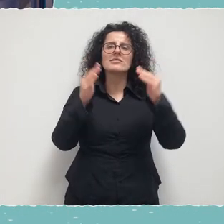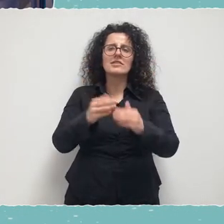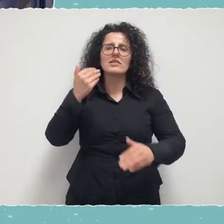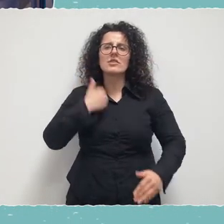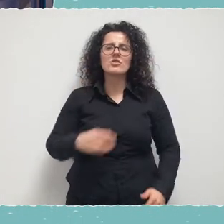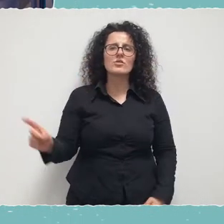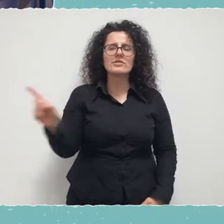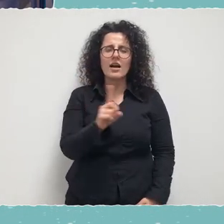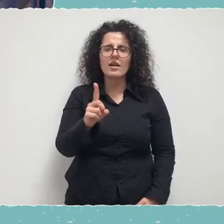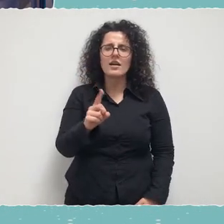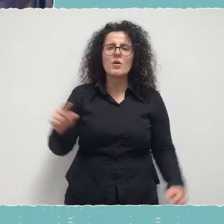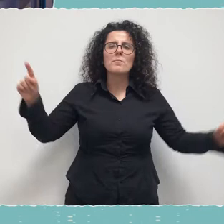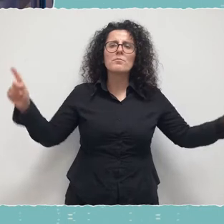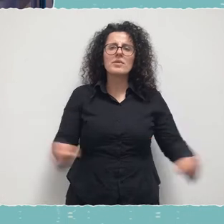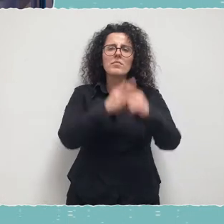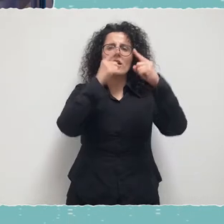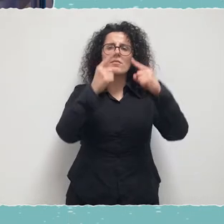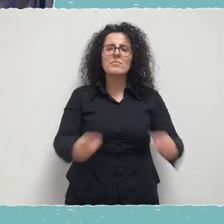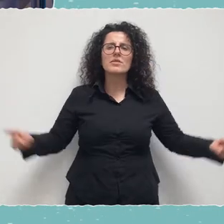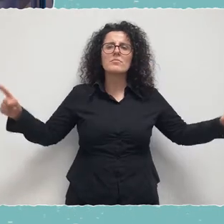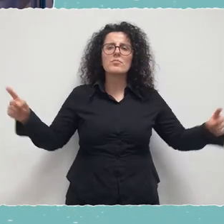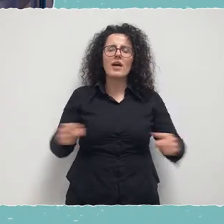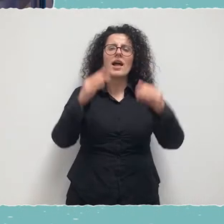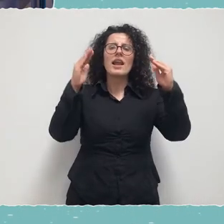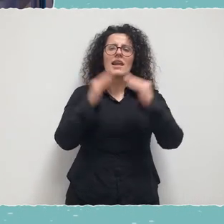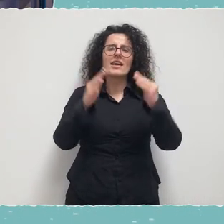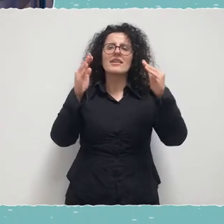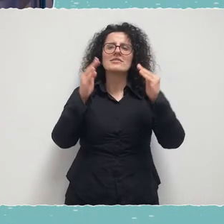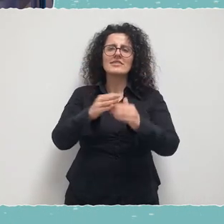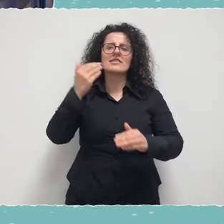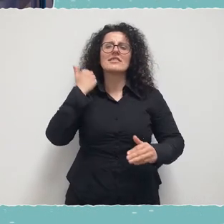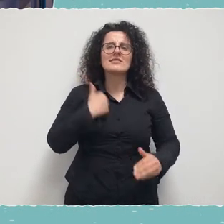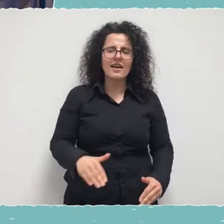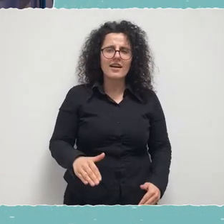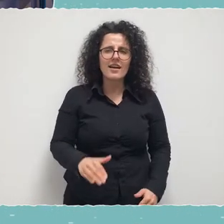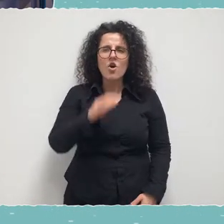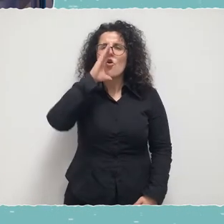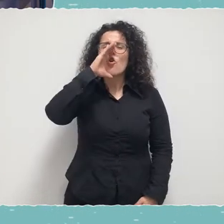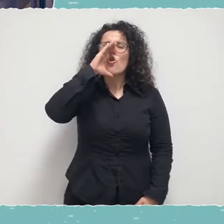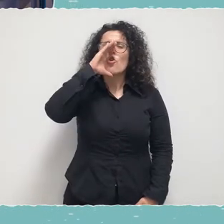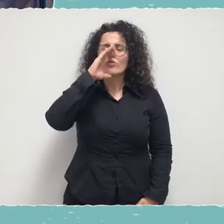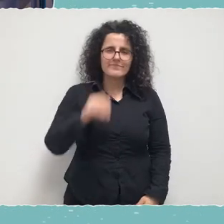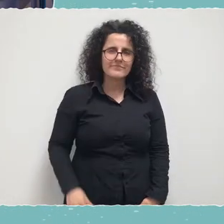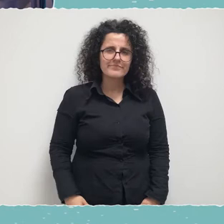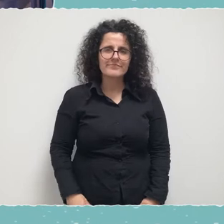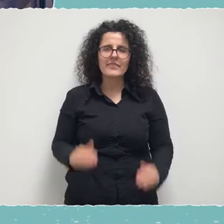Pim pum pam, a casiña a casa está. Pim pum pam, a casiña